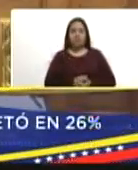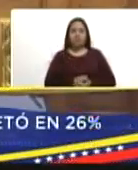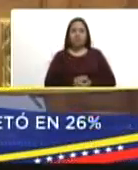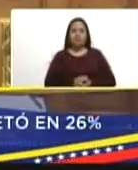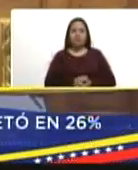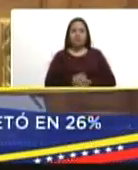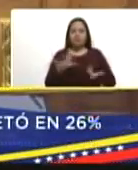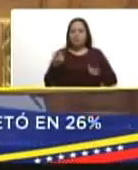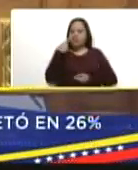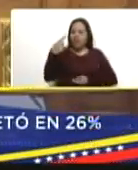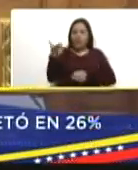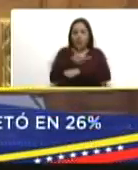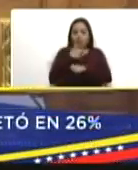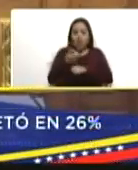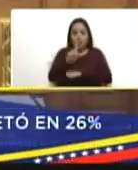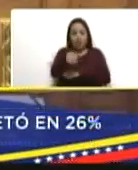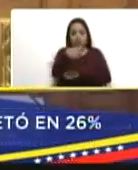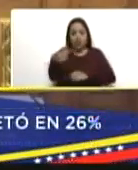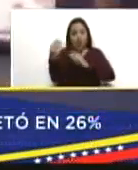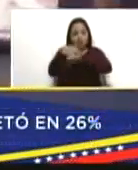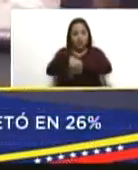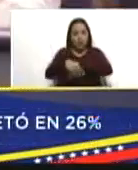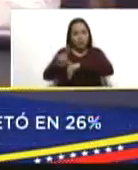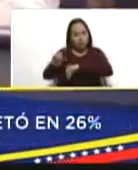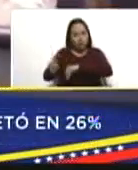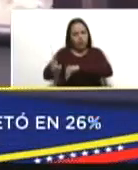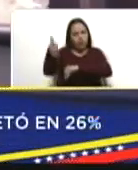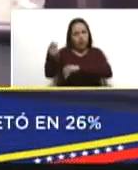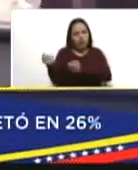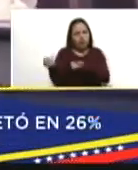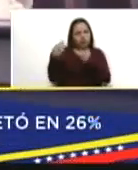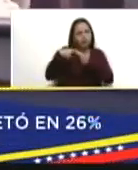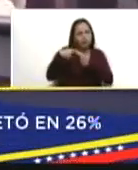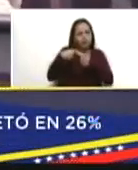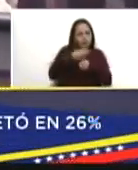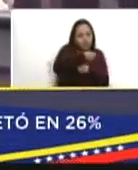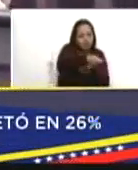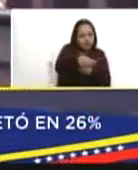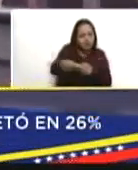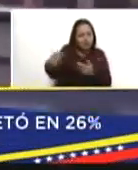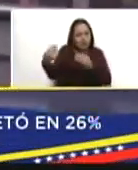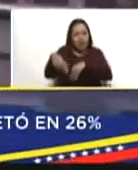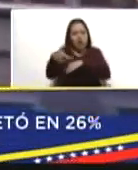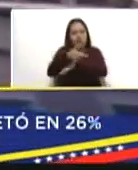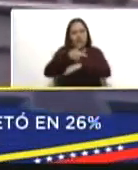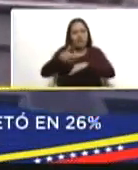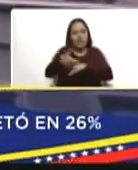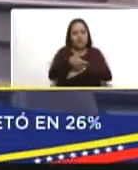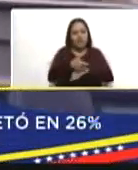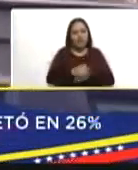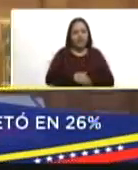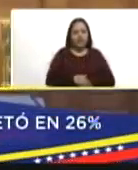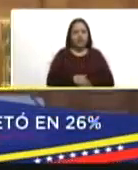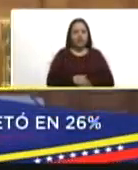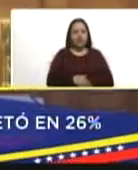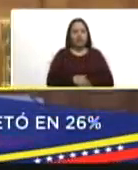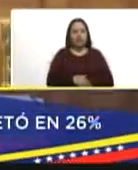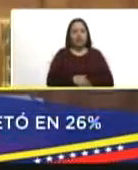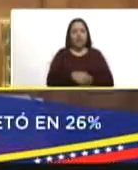dicen los gobernadores están de acuerdo un poquito más para darle más a los gobernadores